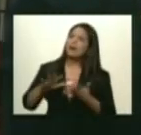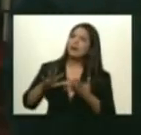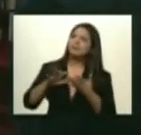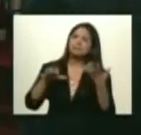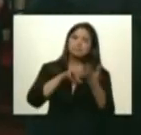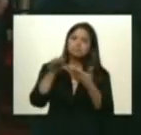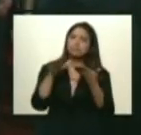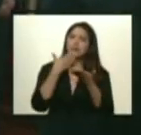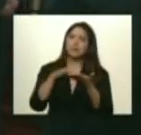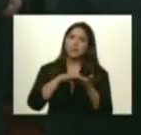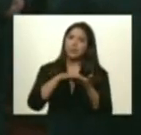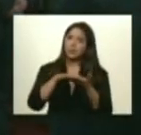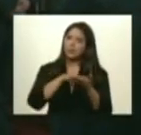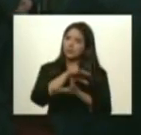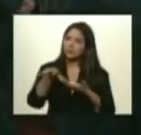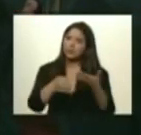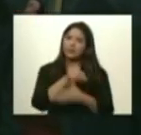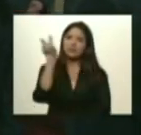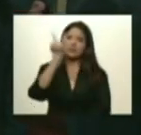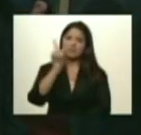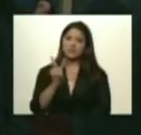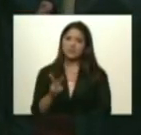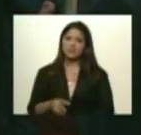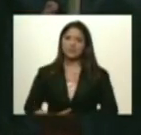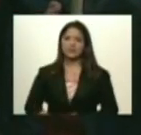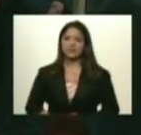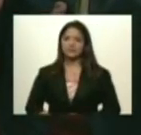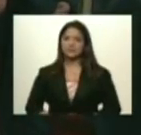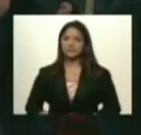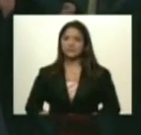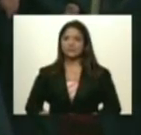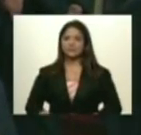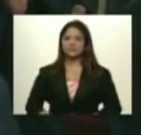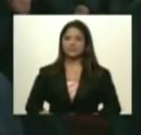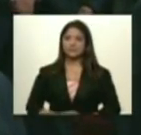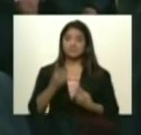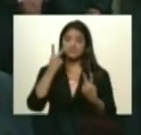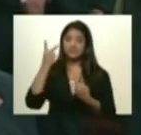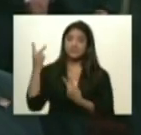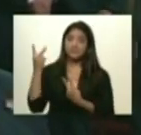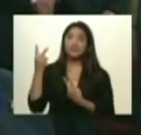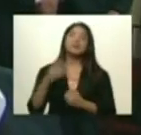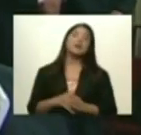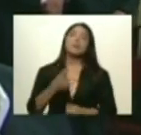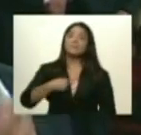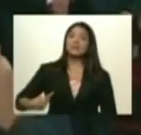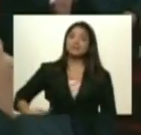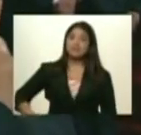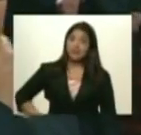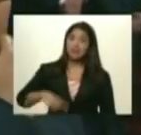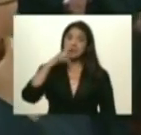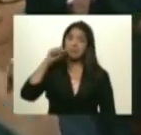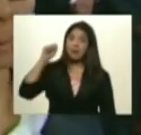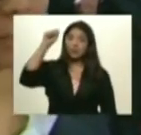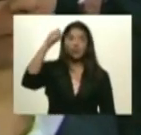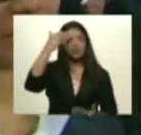de Venezuela. Vemos el saludo entonces del primer mandatario nacional